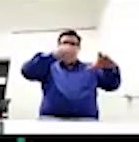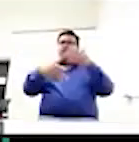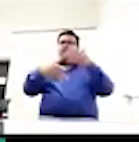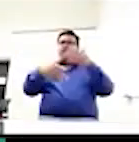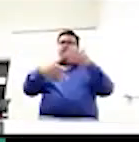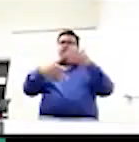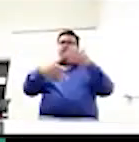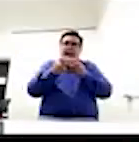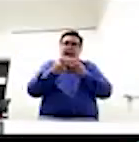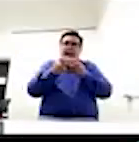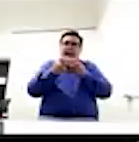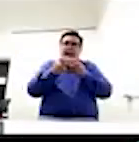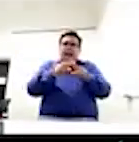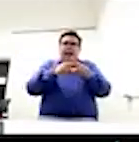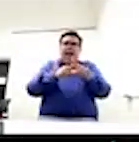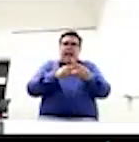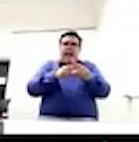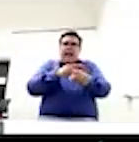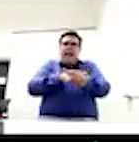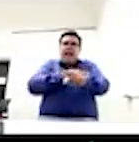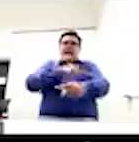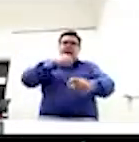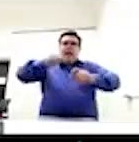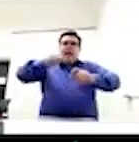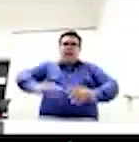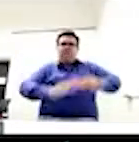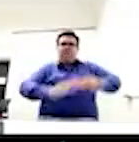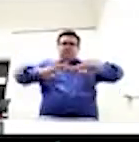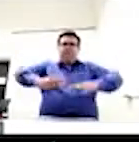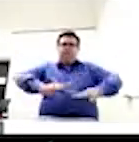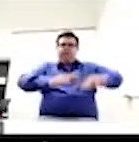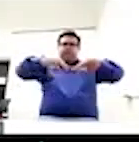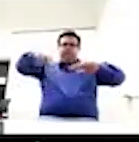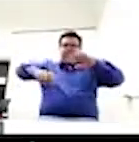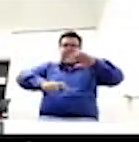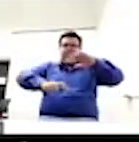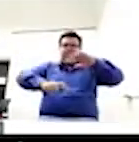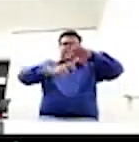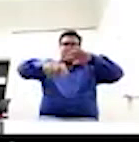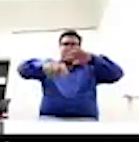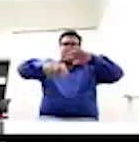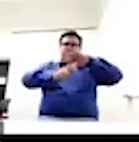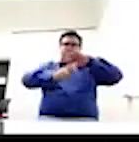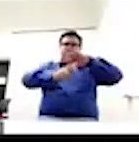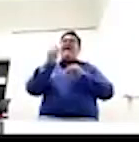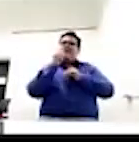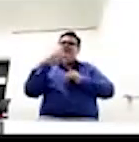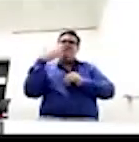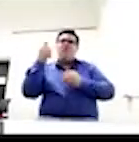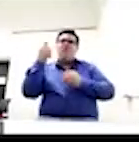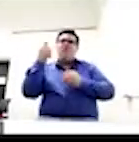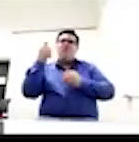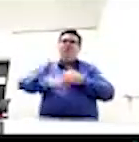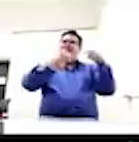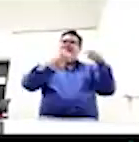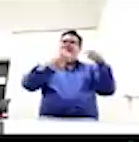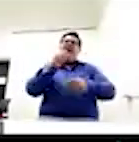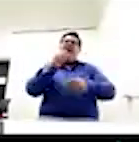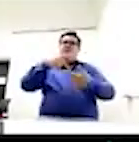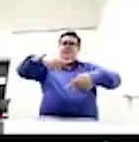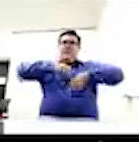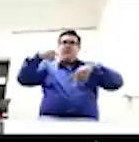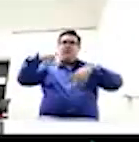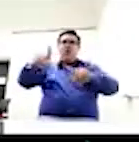terminan rebosantes de agua, pues esa víbora es la dueña del agua. Luego, puesta en un hoyo en el patio